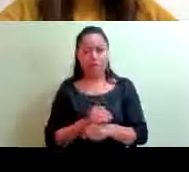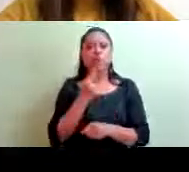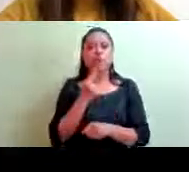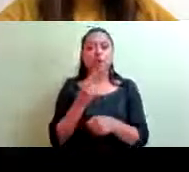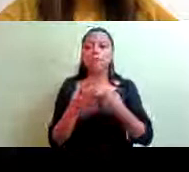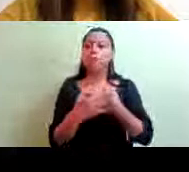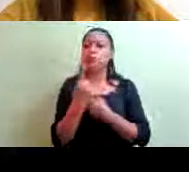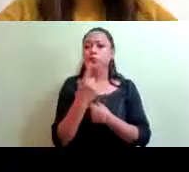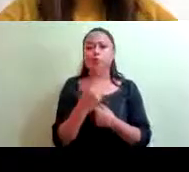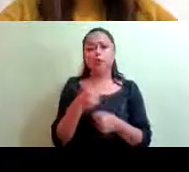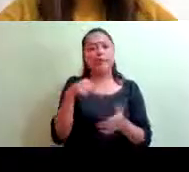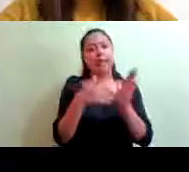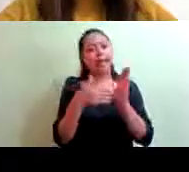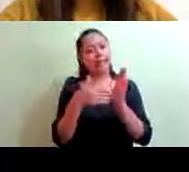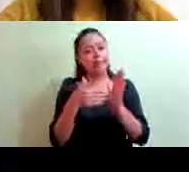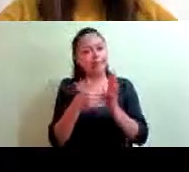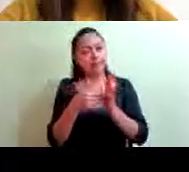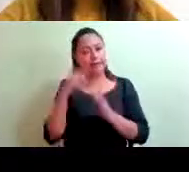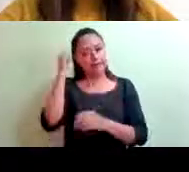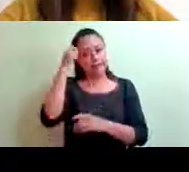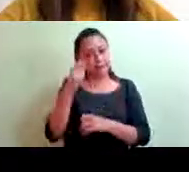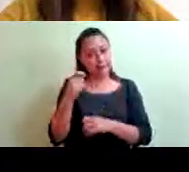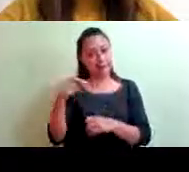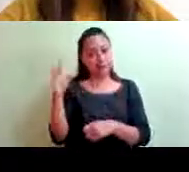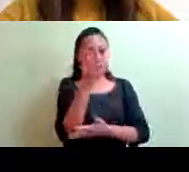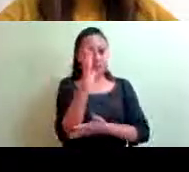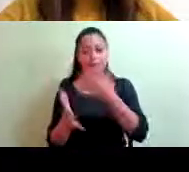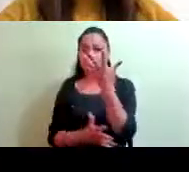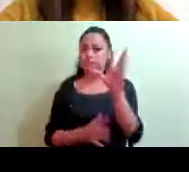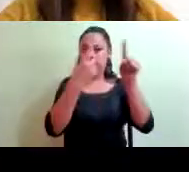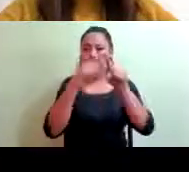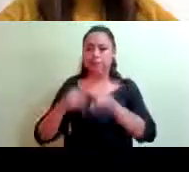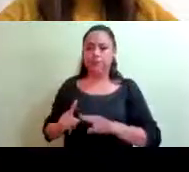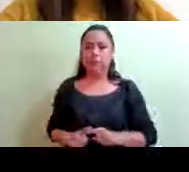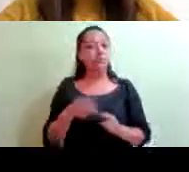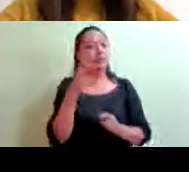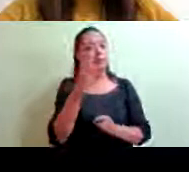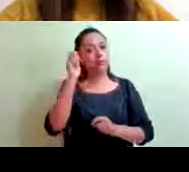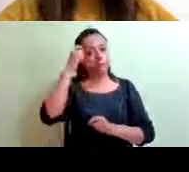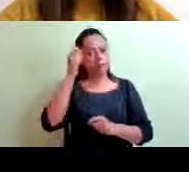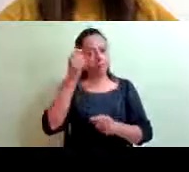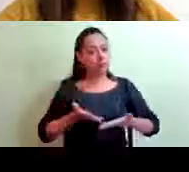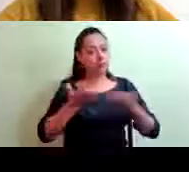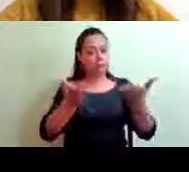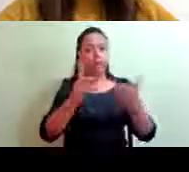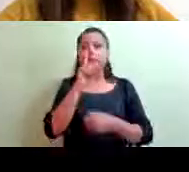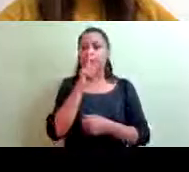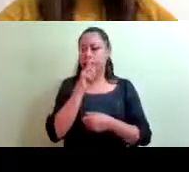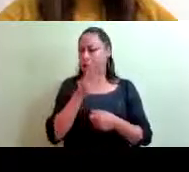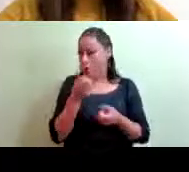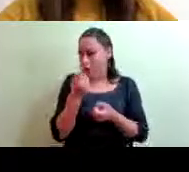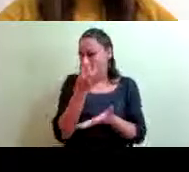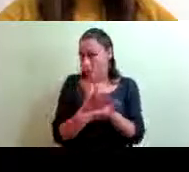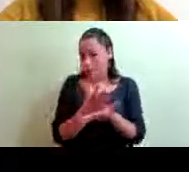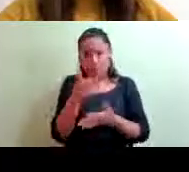de los servicios ambientales de los bosques, pero como solamente enfocado al servicio de provisión de agua, ¿no? Y hay muchos